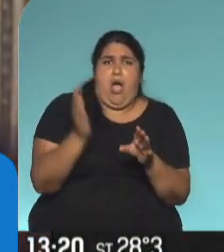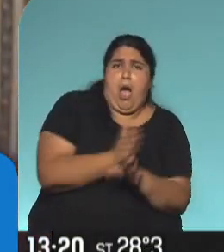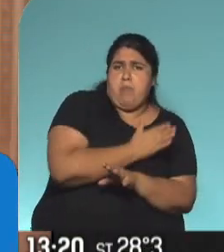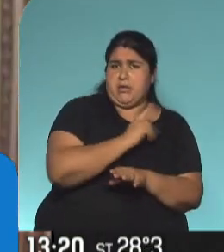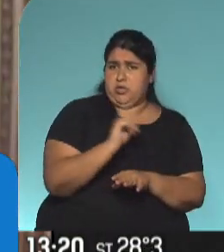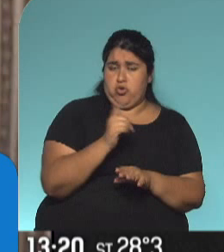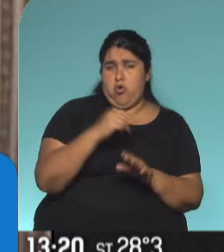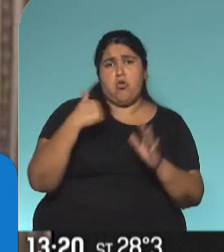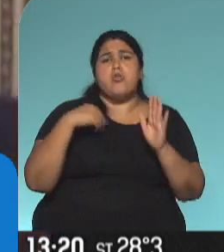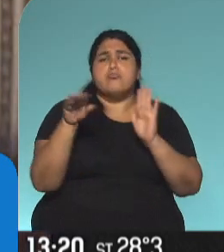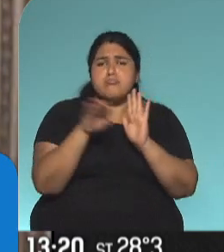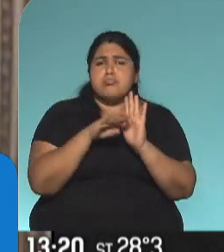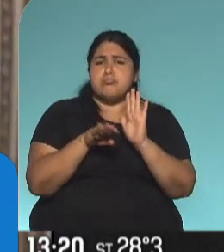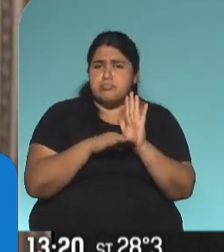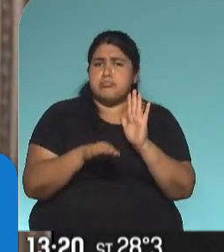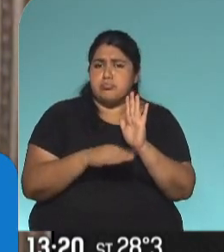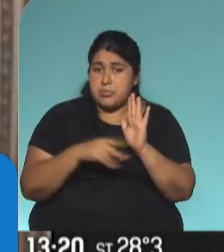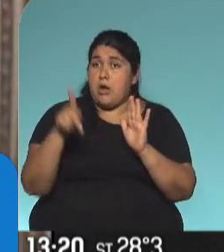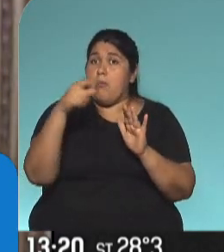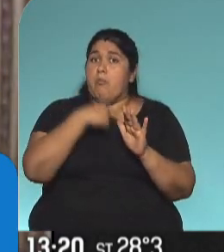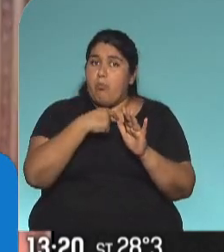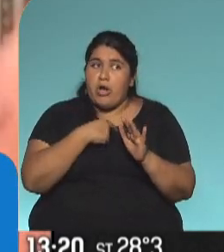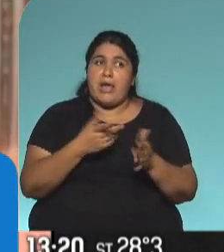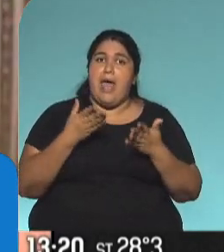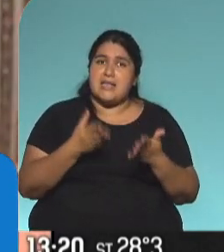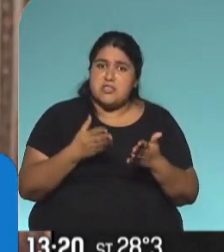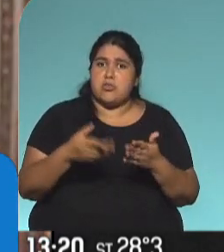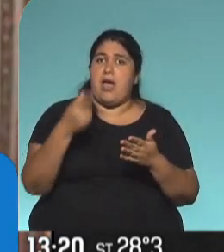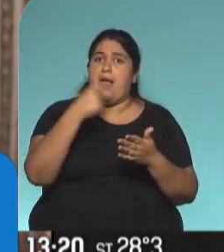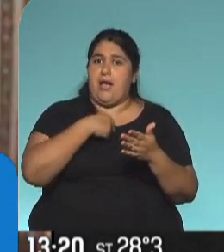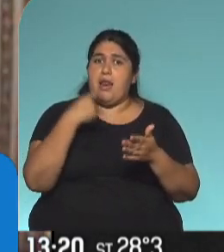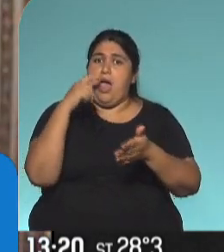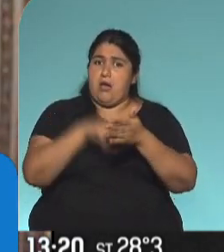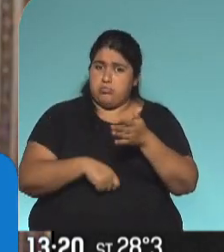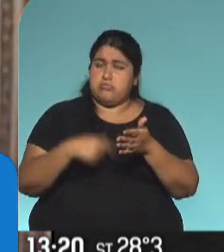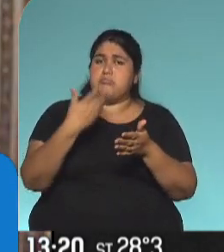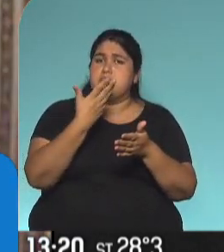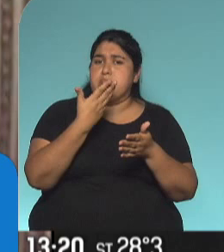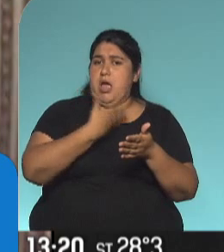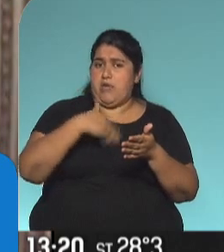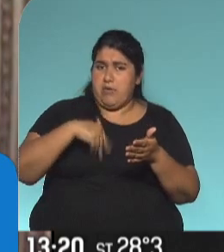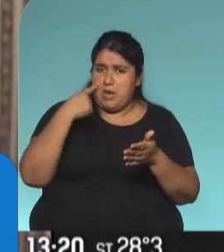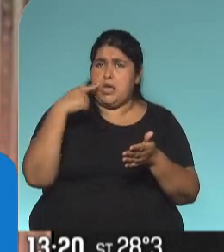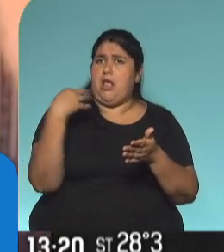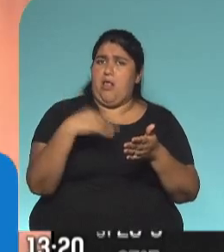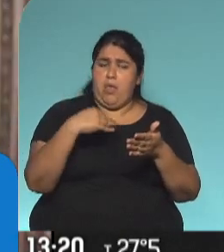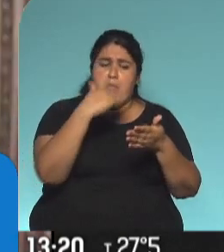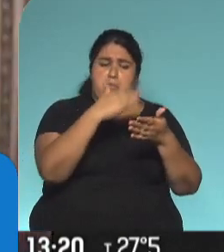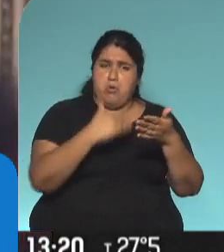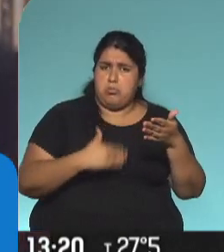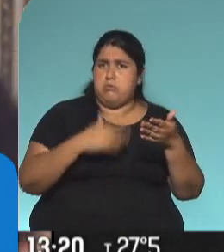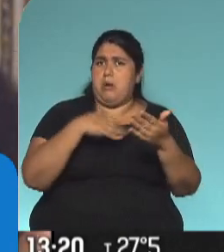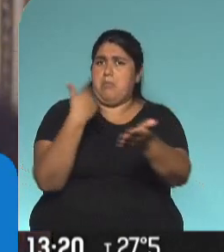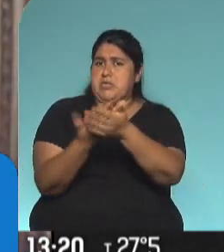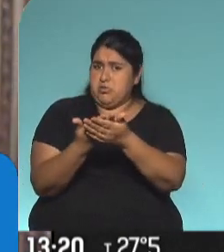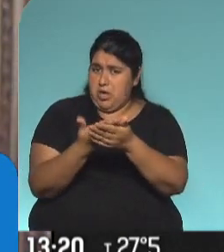Fondo Monetario, bienvenidos, si de buena fe quieren asesorar, hemos firmado el acuerdo del fondo, tenemos que presentar cuentas, pueden venir a recibir cuentas, aunque moleste un